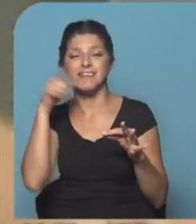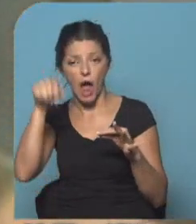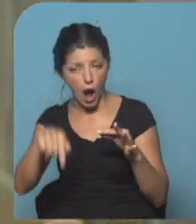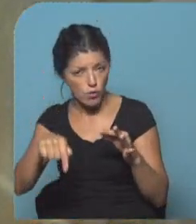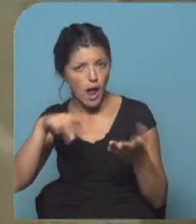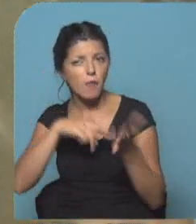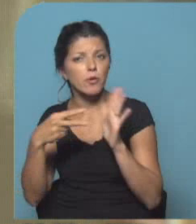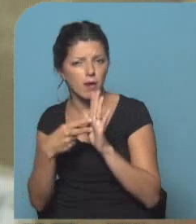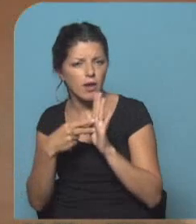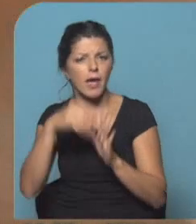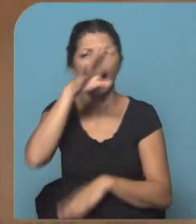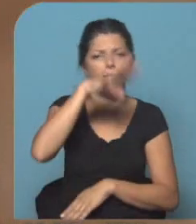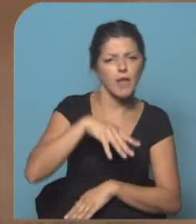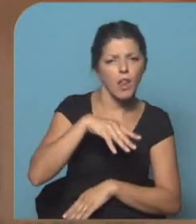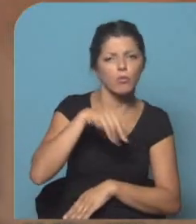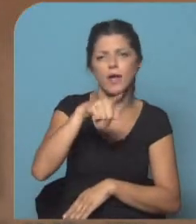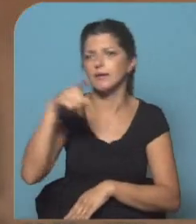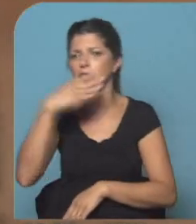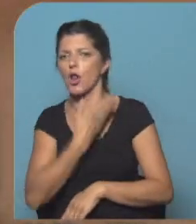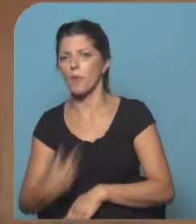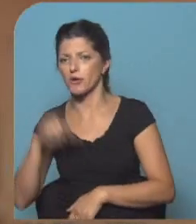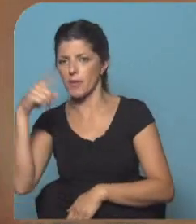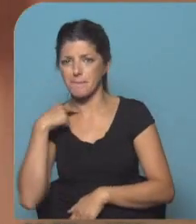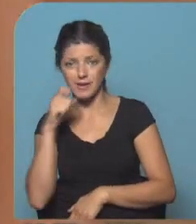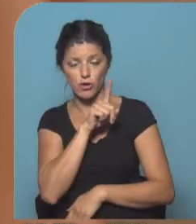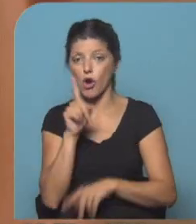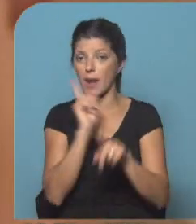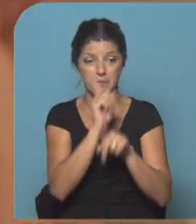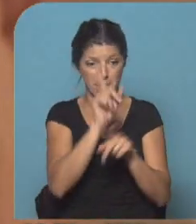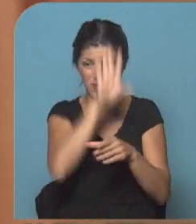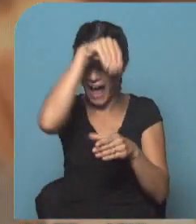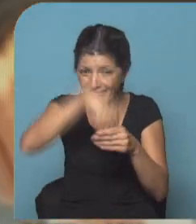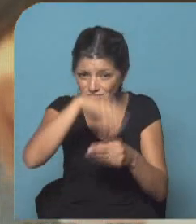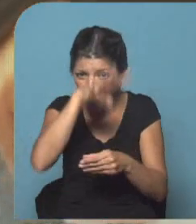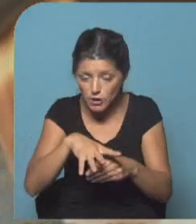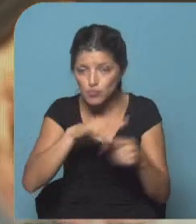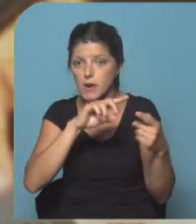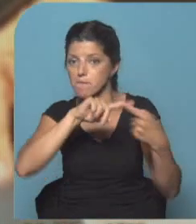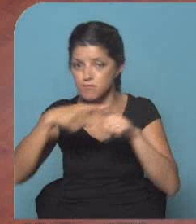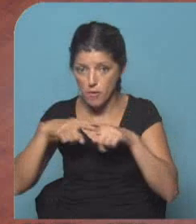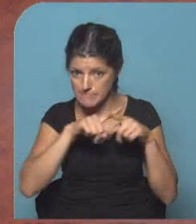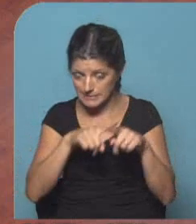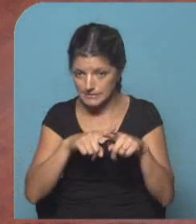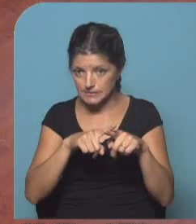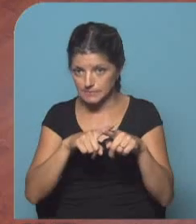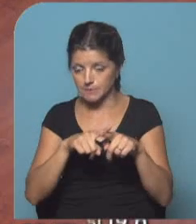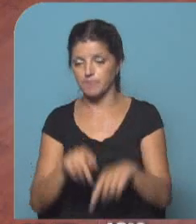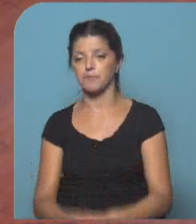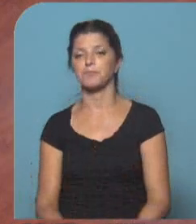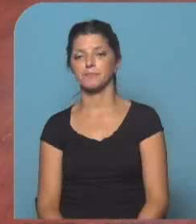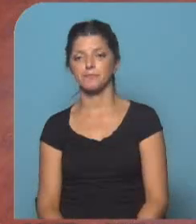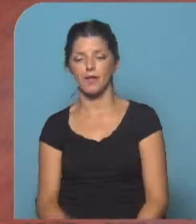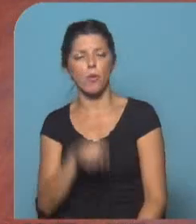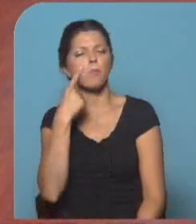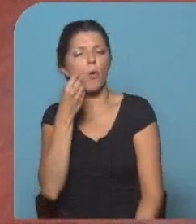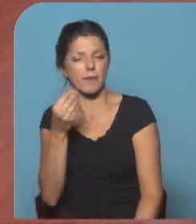es entre Cataluña y el gobierno central español, sino entre los propios catalanes. Esto es lo que se ve más que nunca, por cómo queda